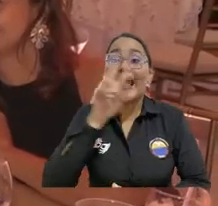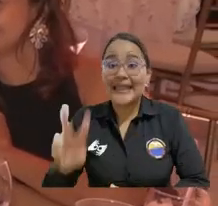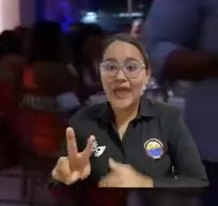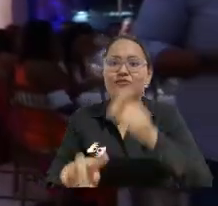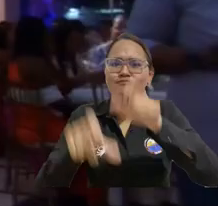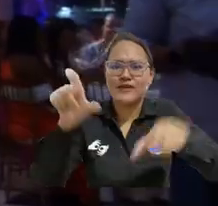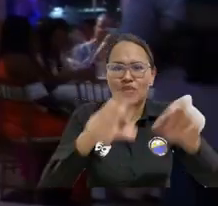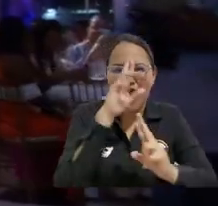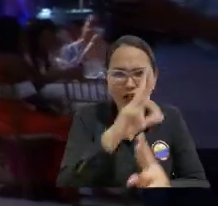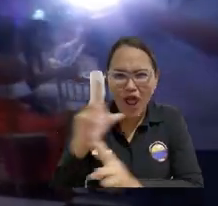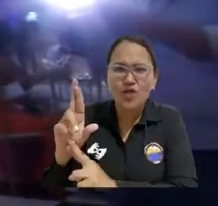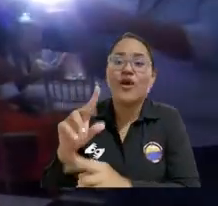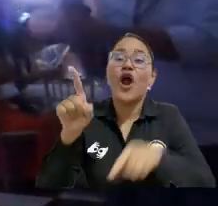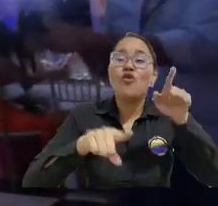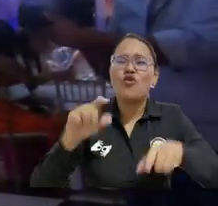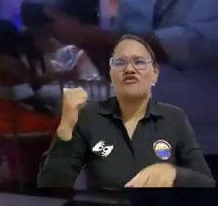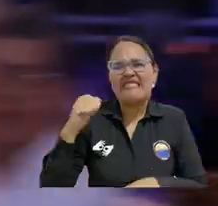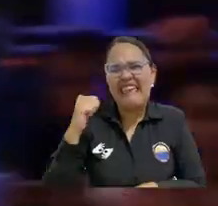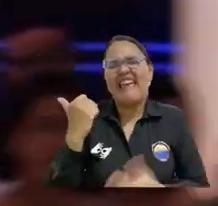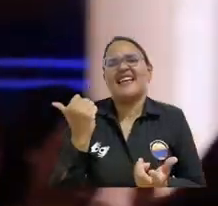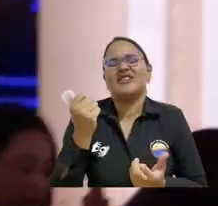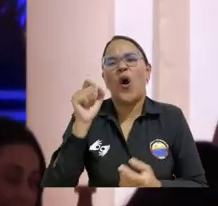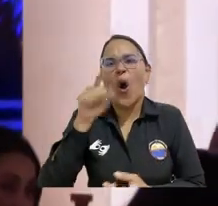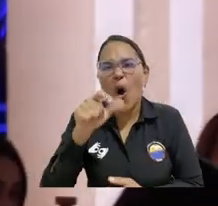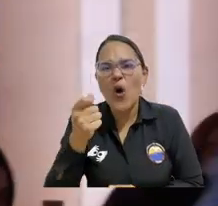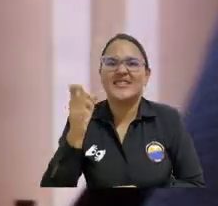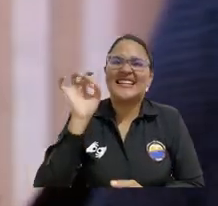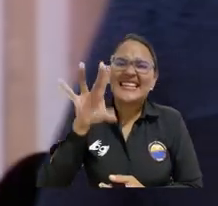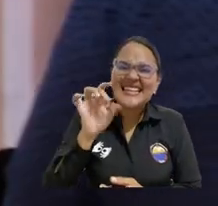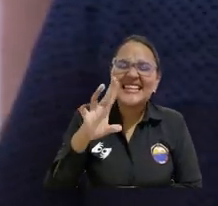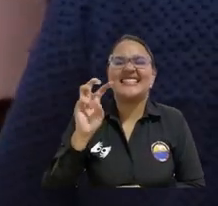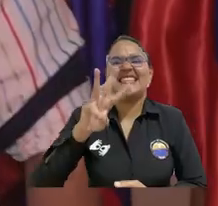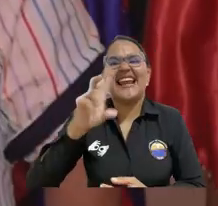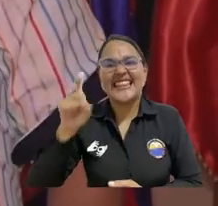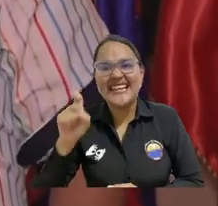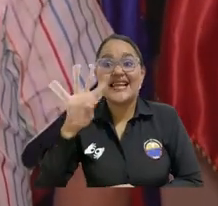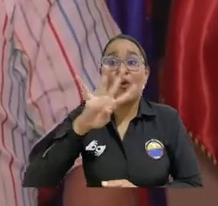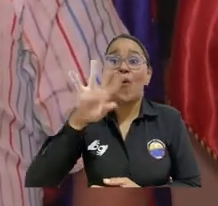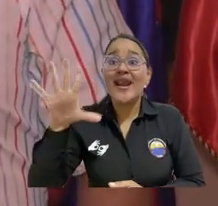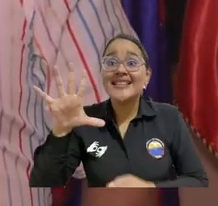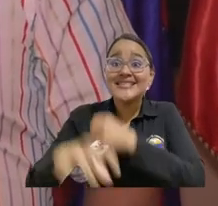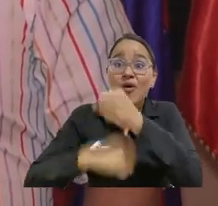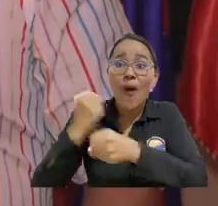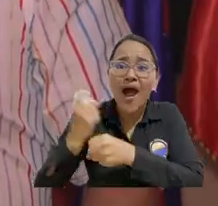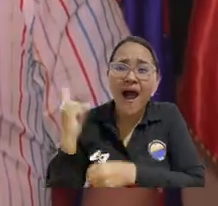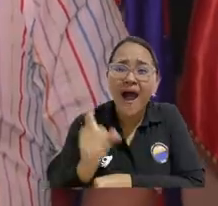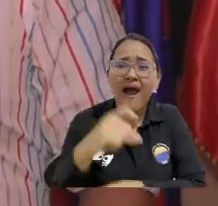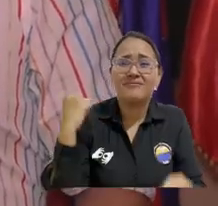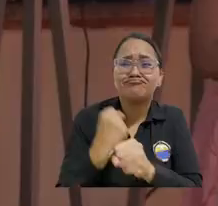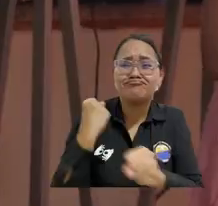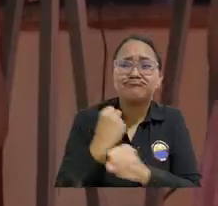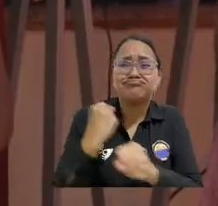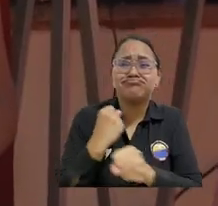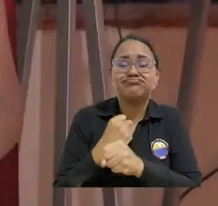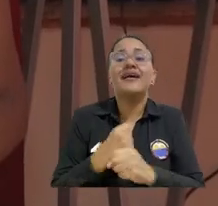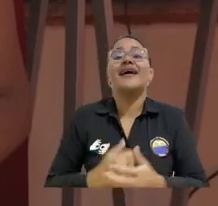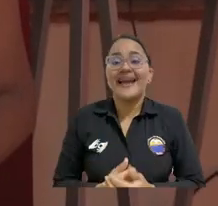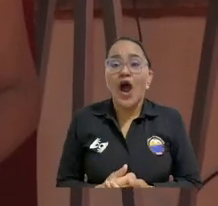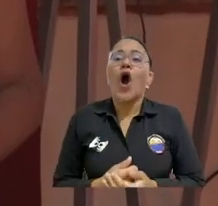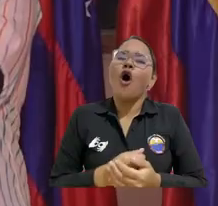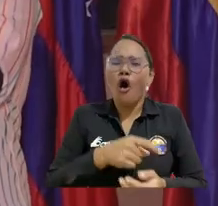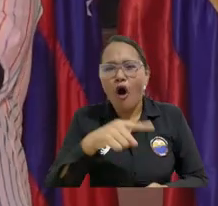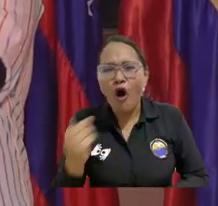reconocimientos a 42 de ellos, unos por sus 10, 11, 15, 16, 35 y 45 años de